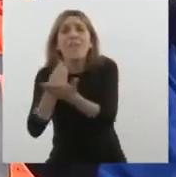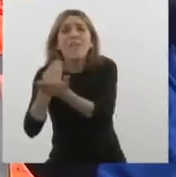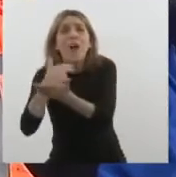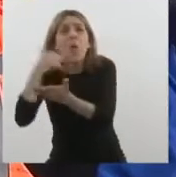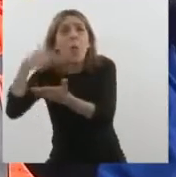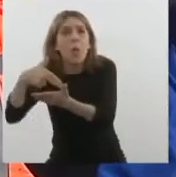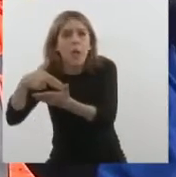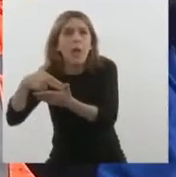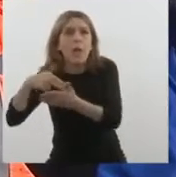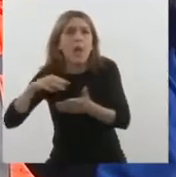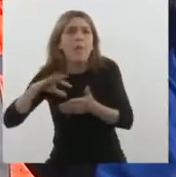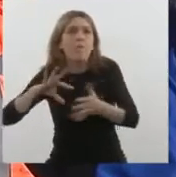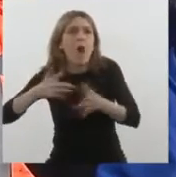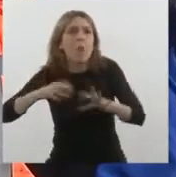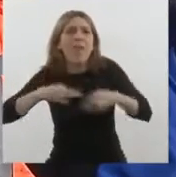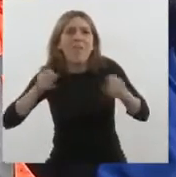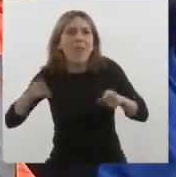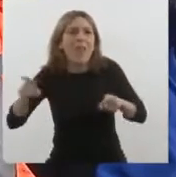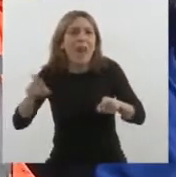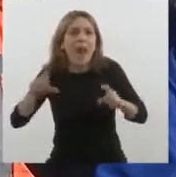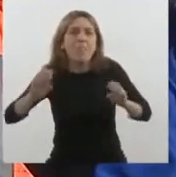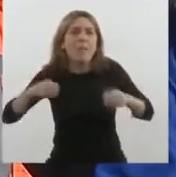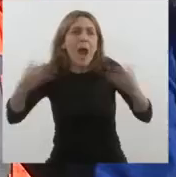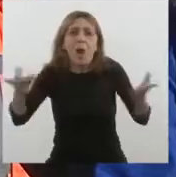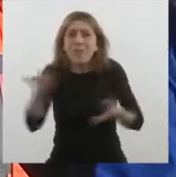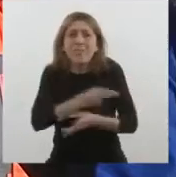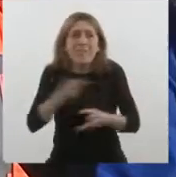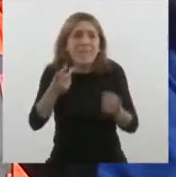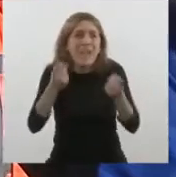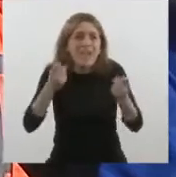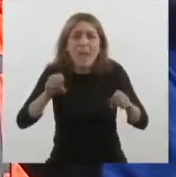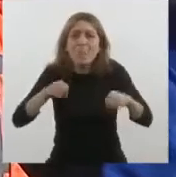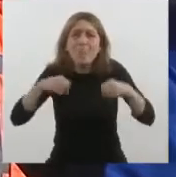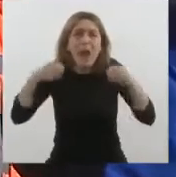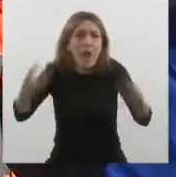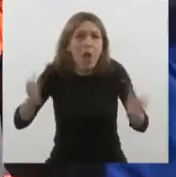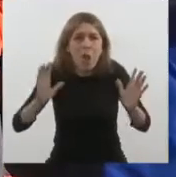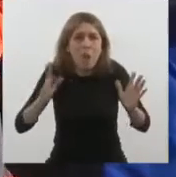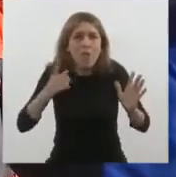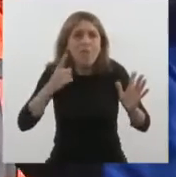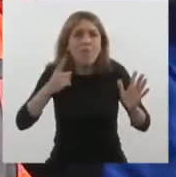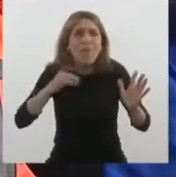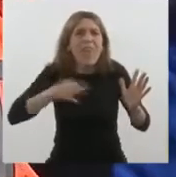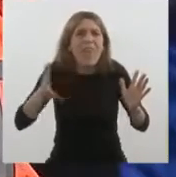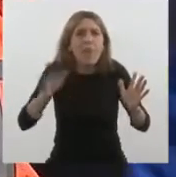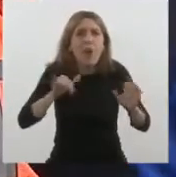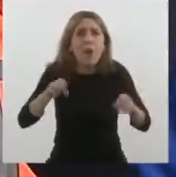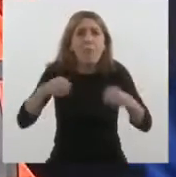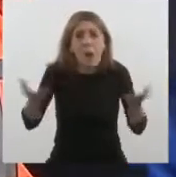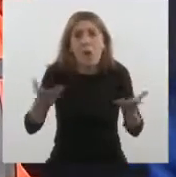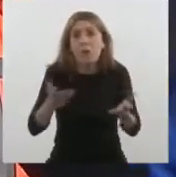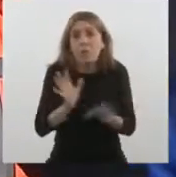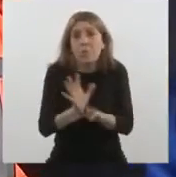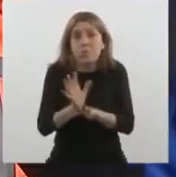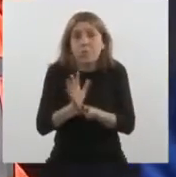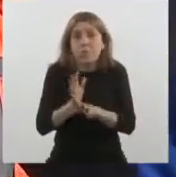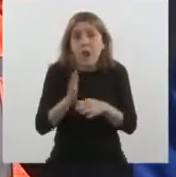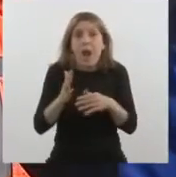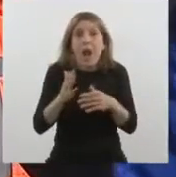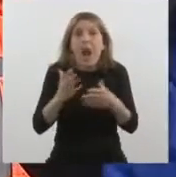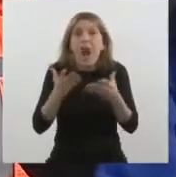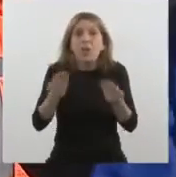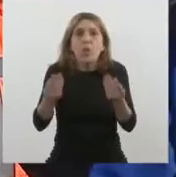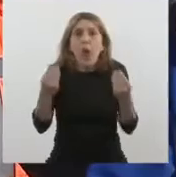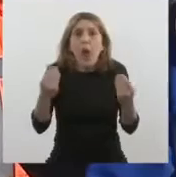Junín. Hombres y mujeres que necesitan estar mejor. Y que de este modo estamos ayudándole a hacerle más